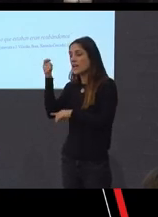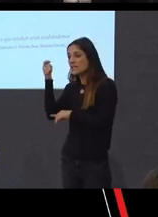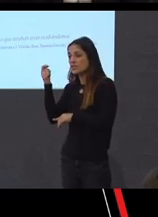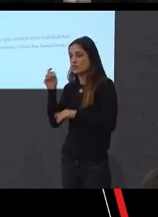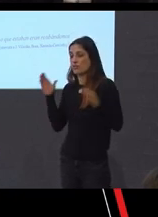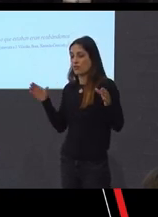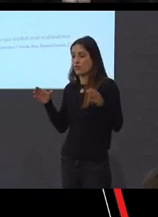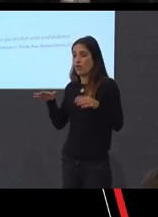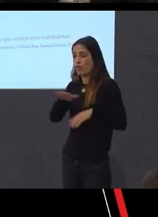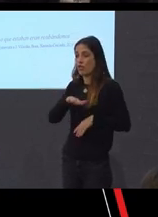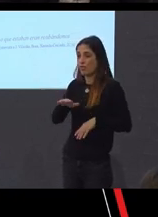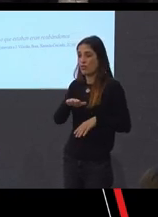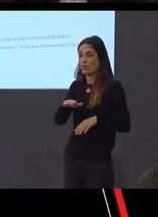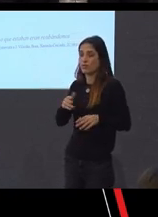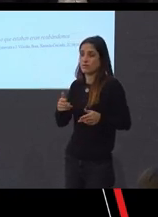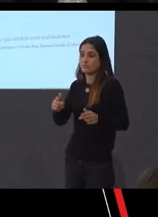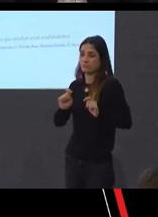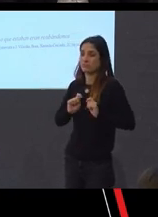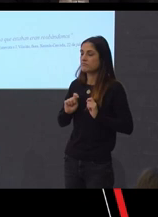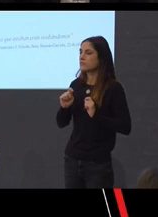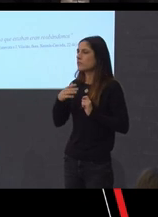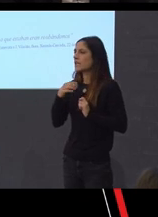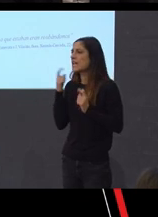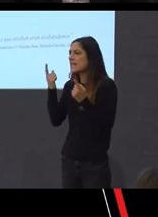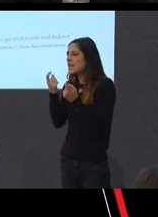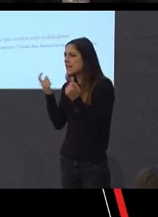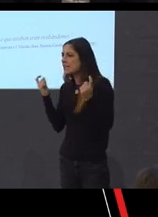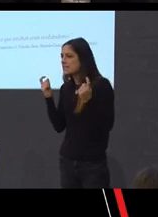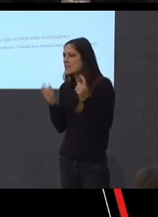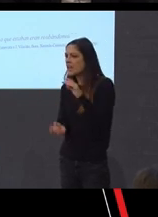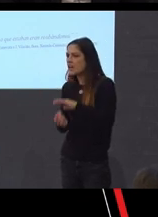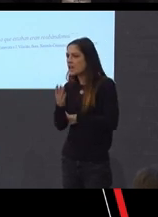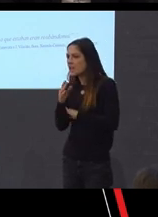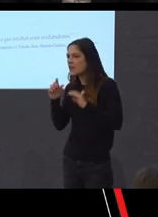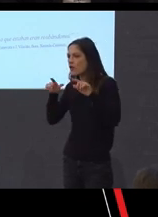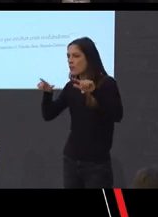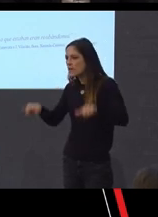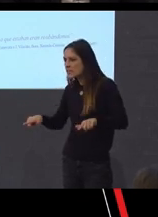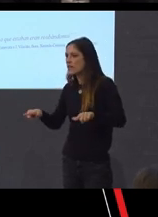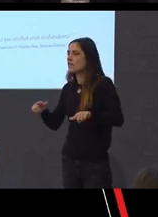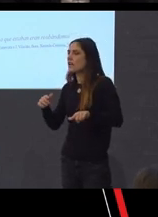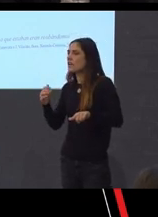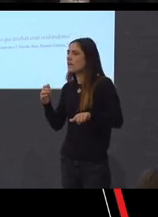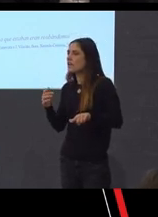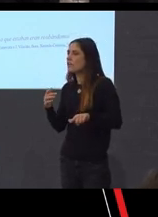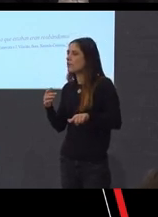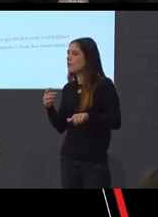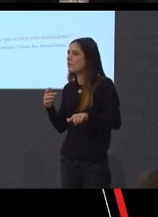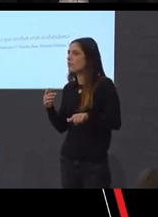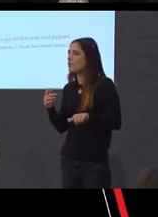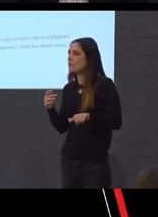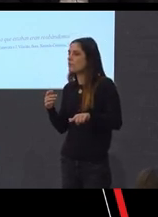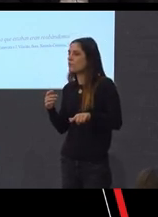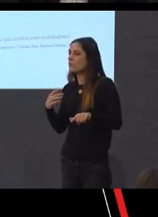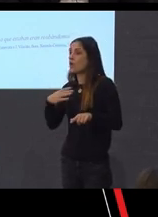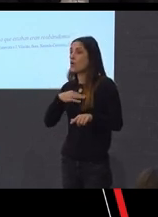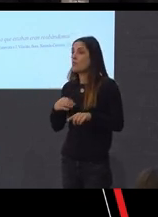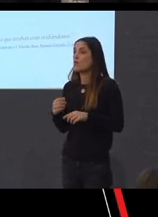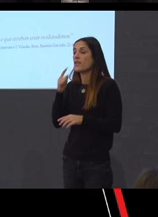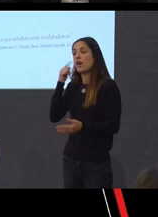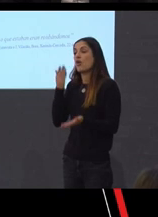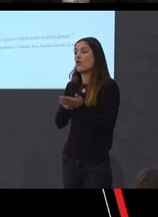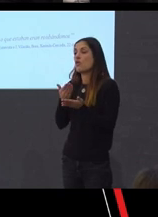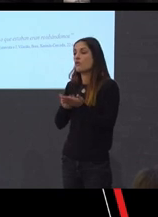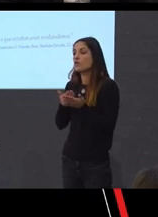é necesario con un certo grado de posibilidad técnica a creación dun pastizal, con tal de que o seu costo non grave demasiado a repoblación, pode estar justificado para